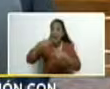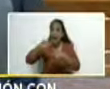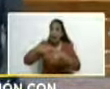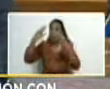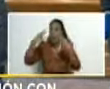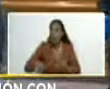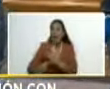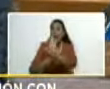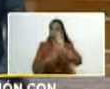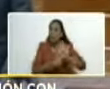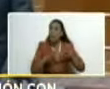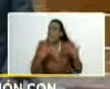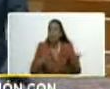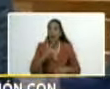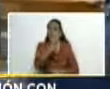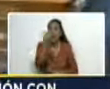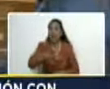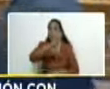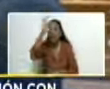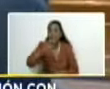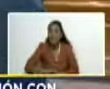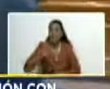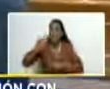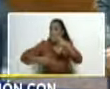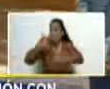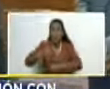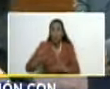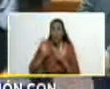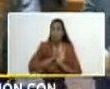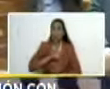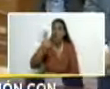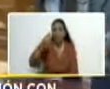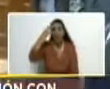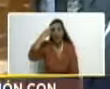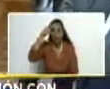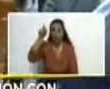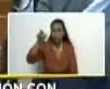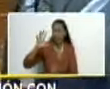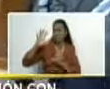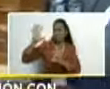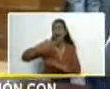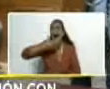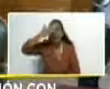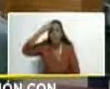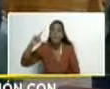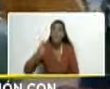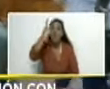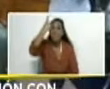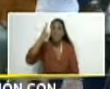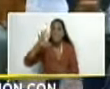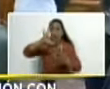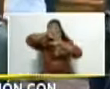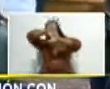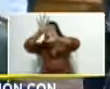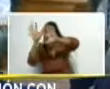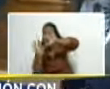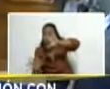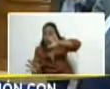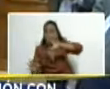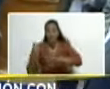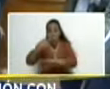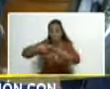que representan alrededor del 20% de su Producto Interno Bruto. Esta nación árabe es el primer productor del Golfo Pérsico. El